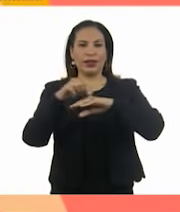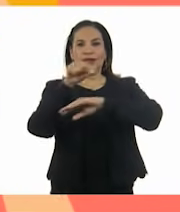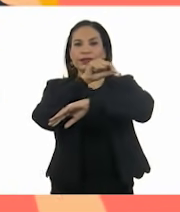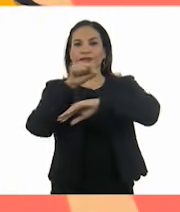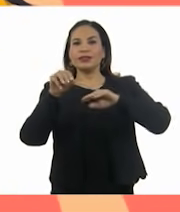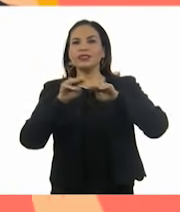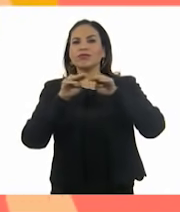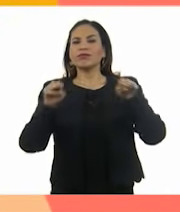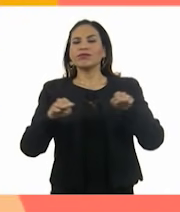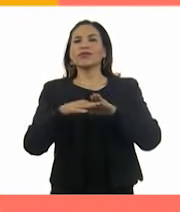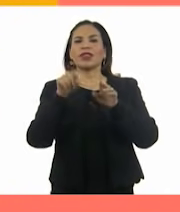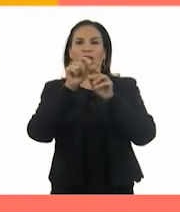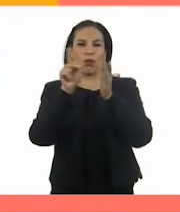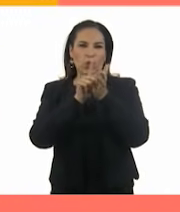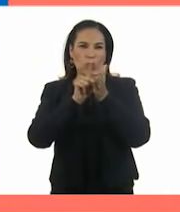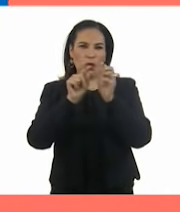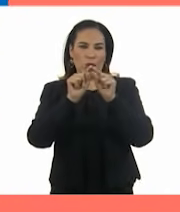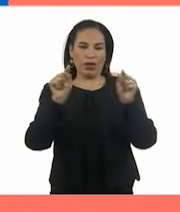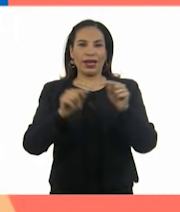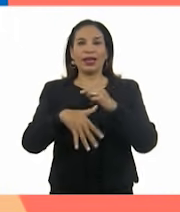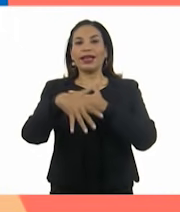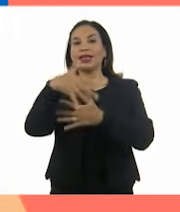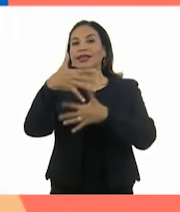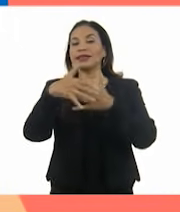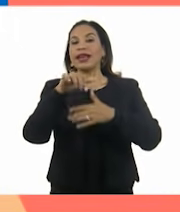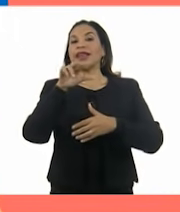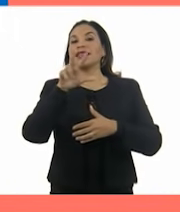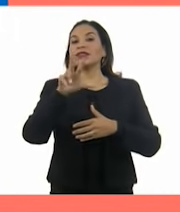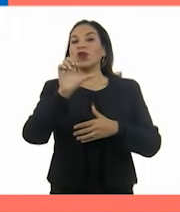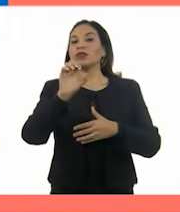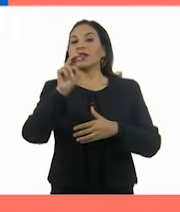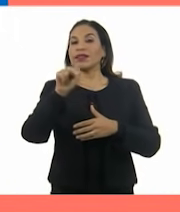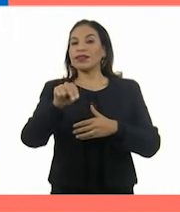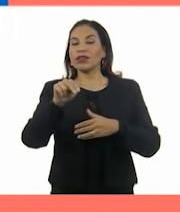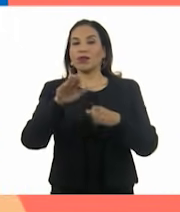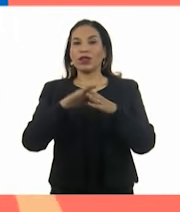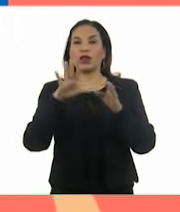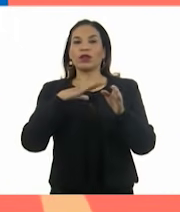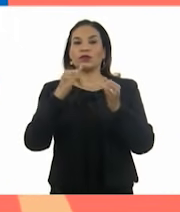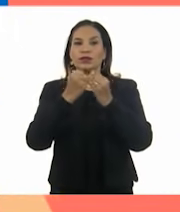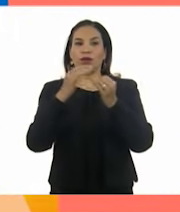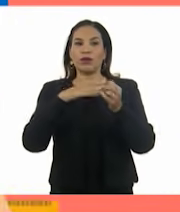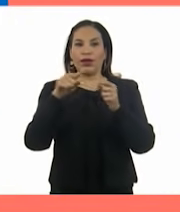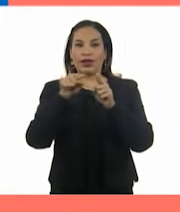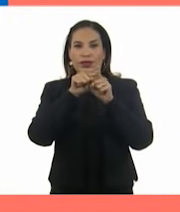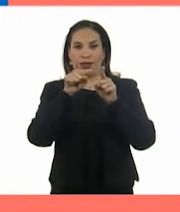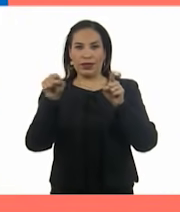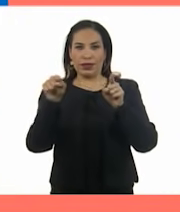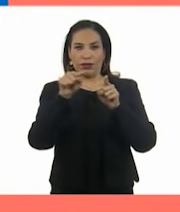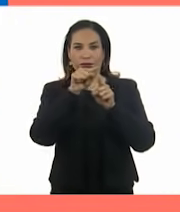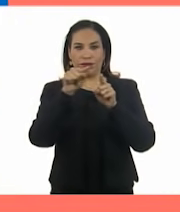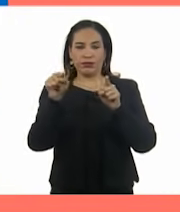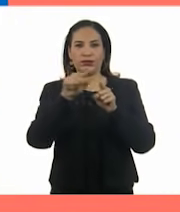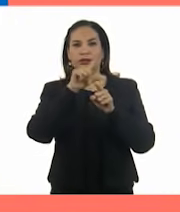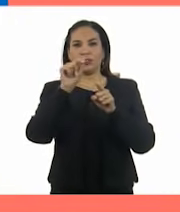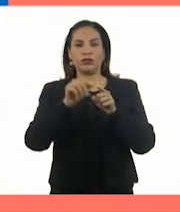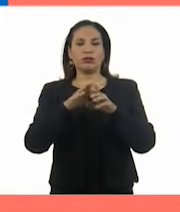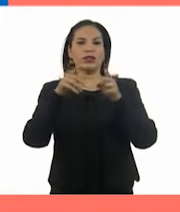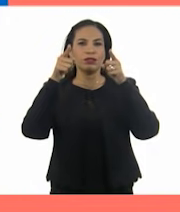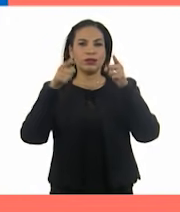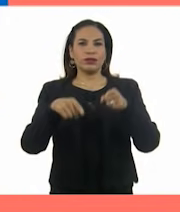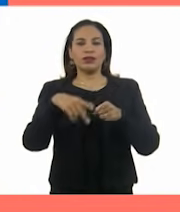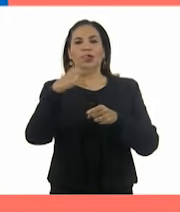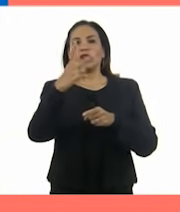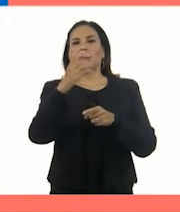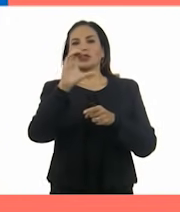y marca con el plumón o la pluma, de 15 a 18 centímetros de largo de un lado, dejando un margen